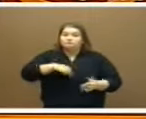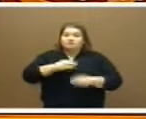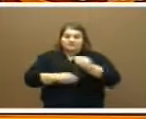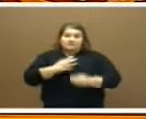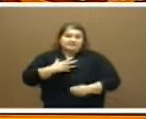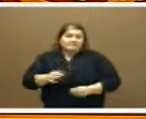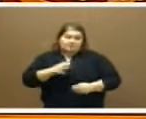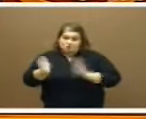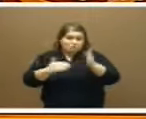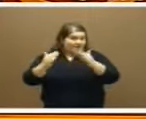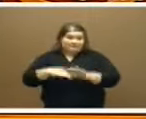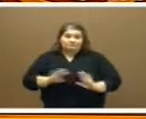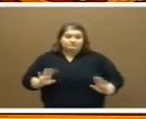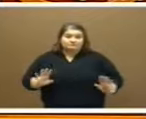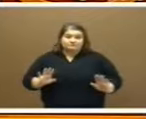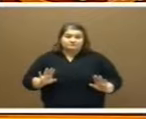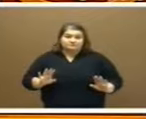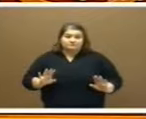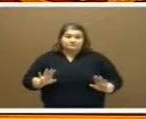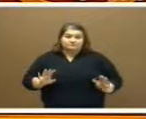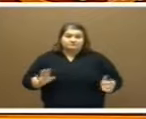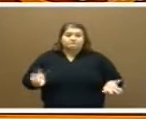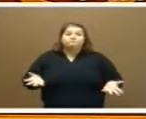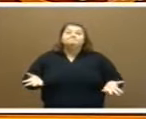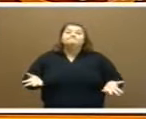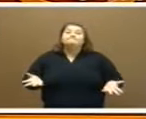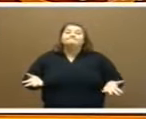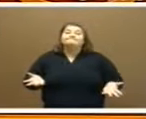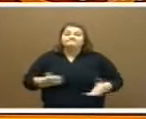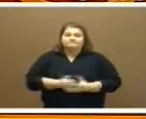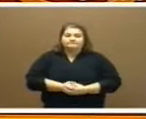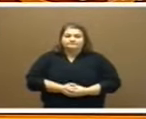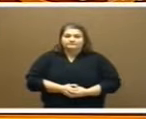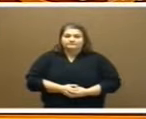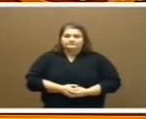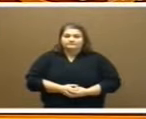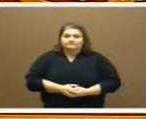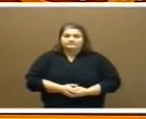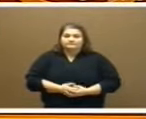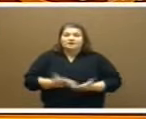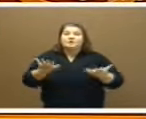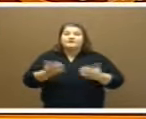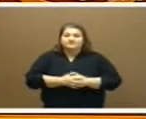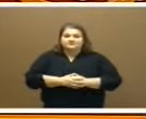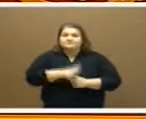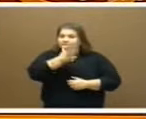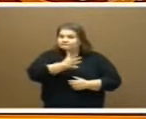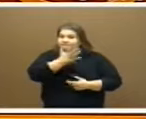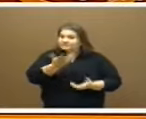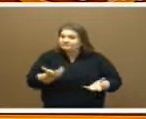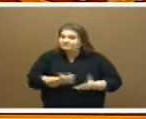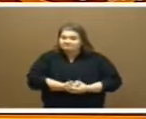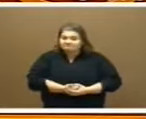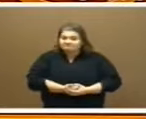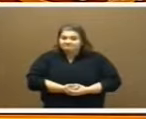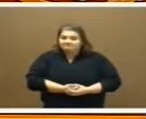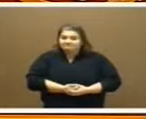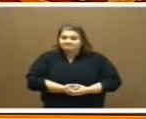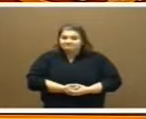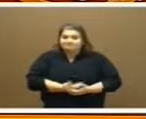pero no hay. Con lo cual, Entonces, bueno, pues vamos a ver si somos... Vamos, si